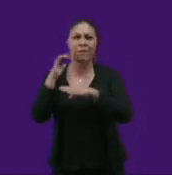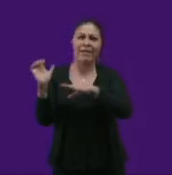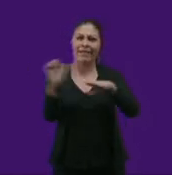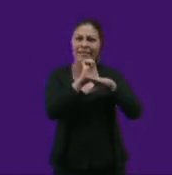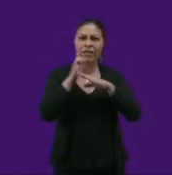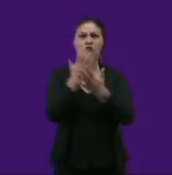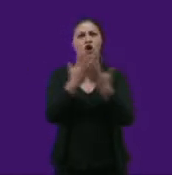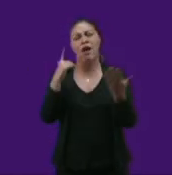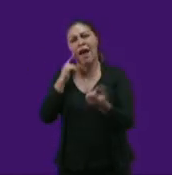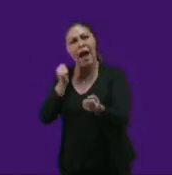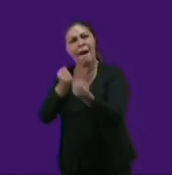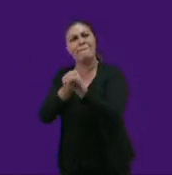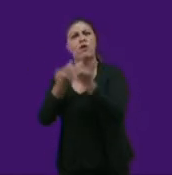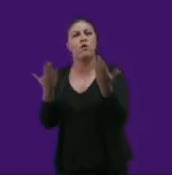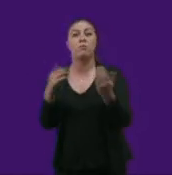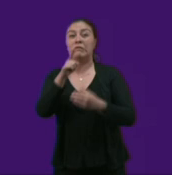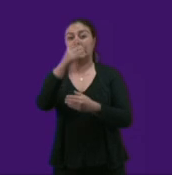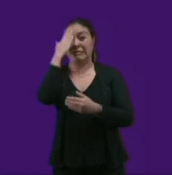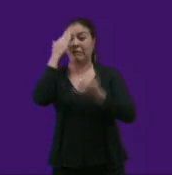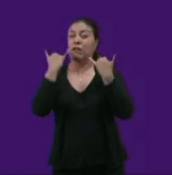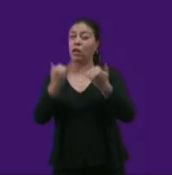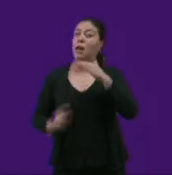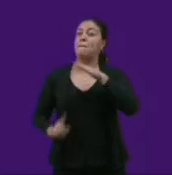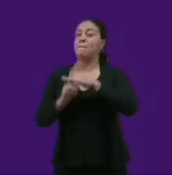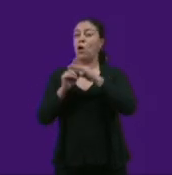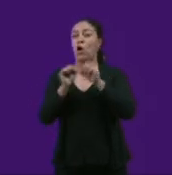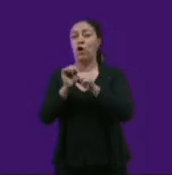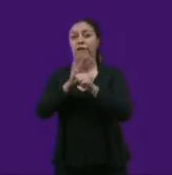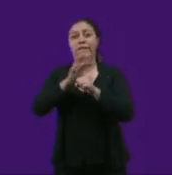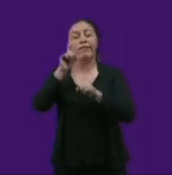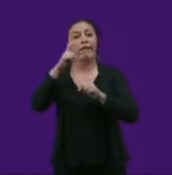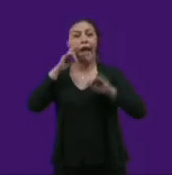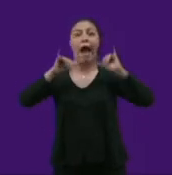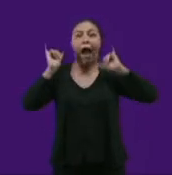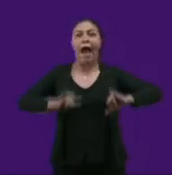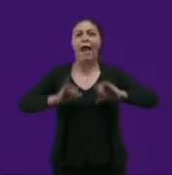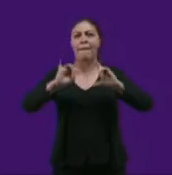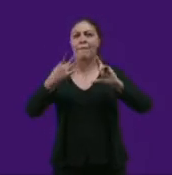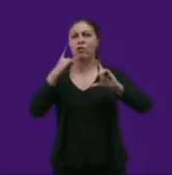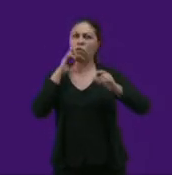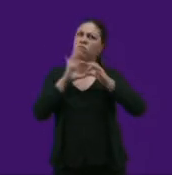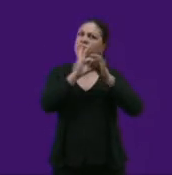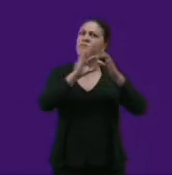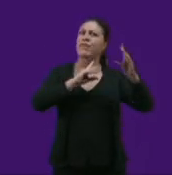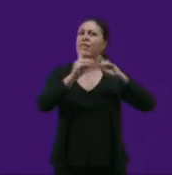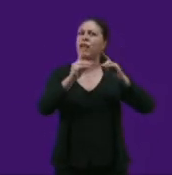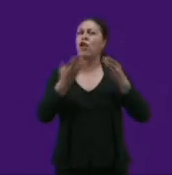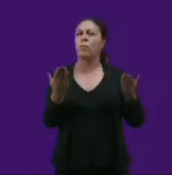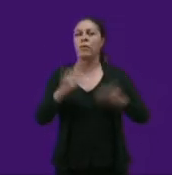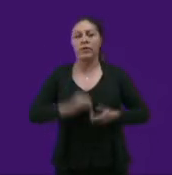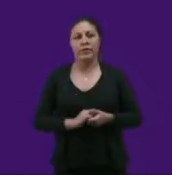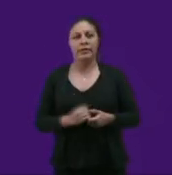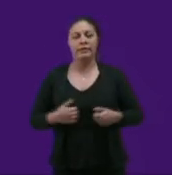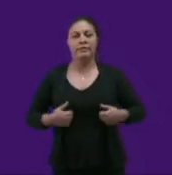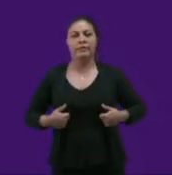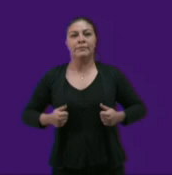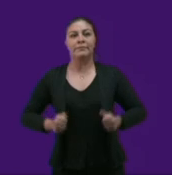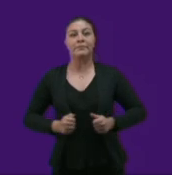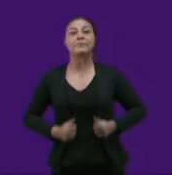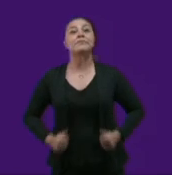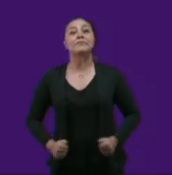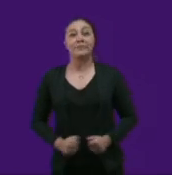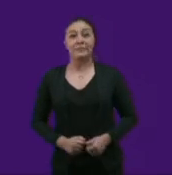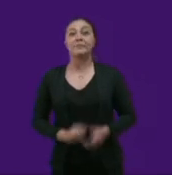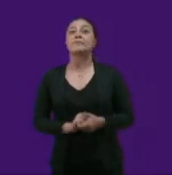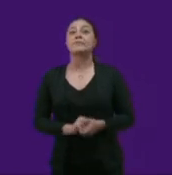en esta situación tan compleja de virtualidad, también esa mano desde lo digital? Sí, por supuesto. Bueno, hemos hecho, la verdad que muchísimo y